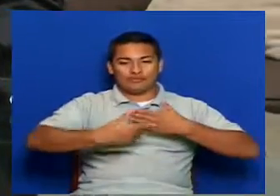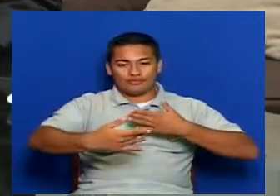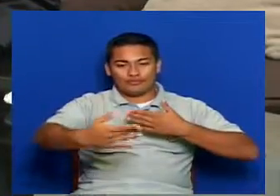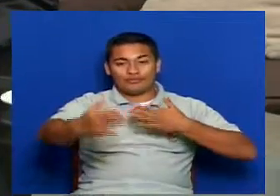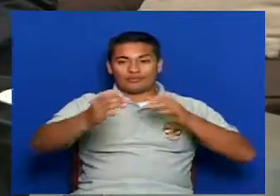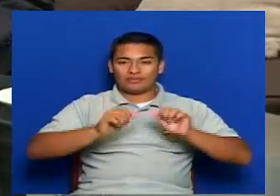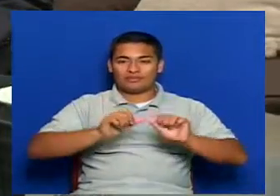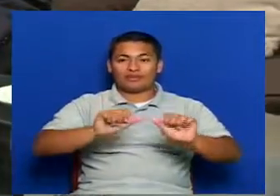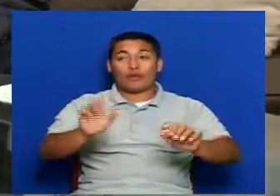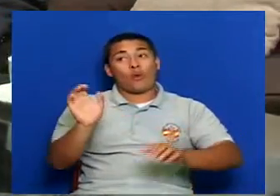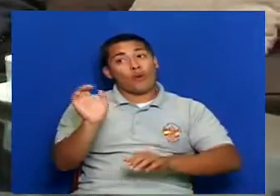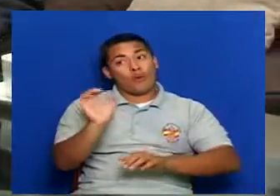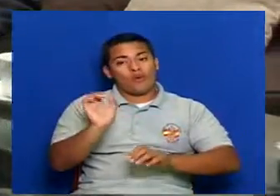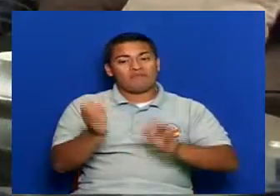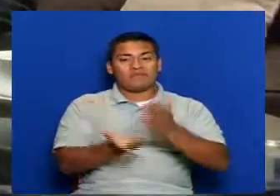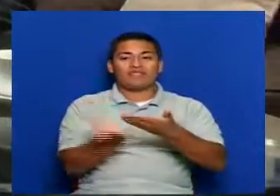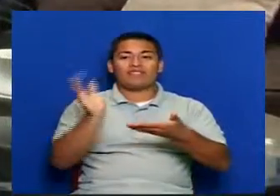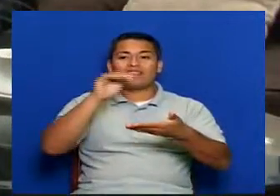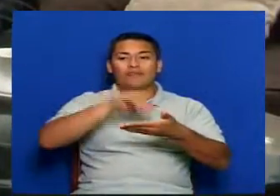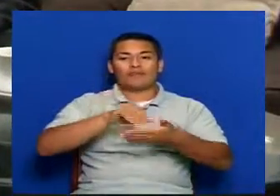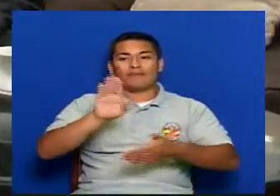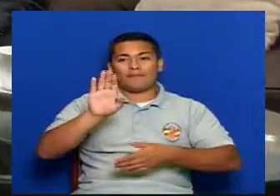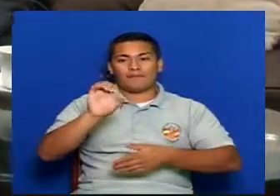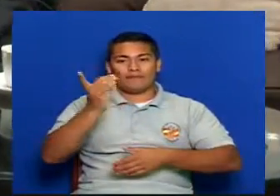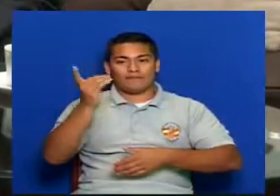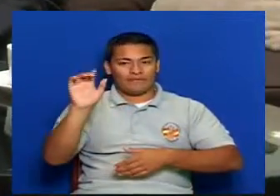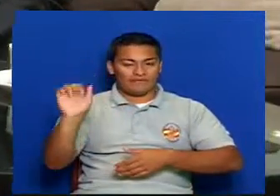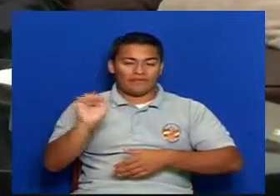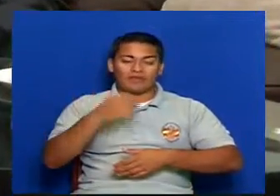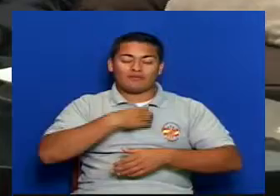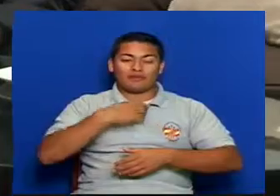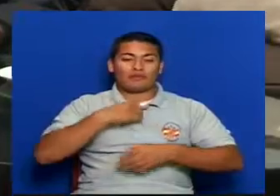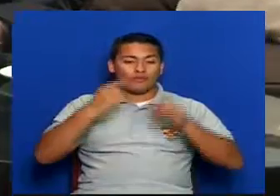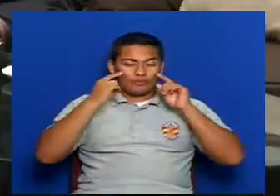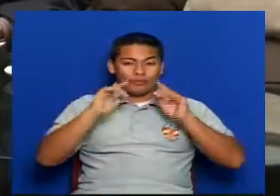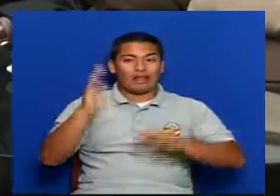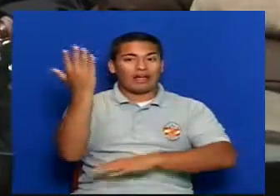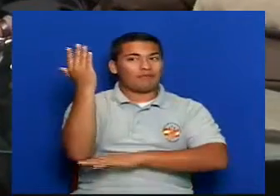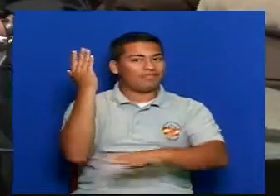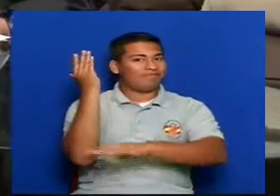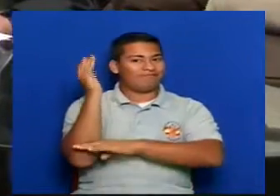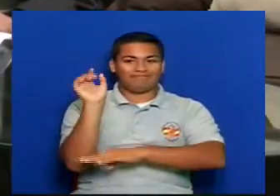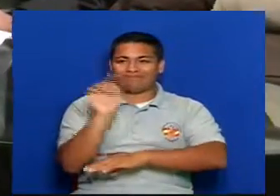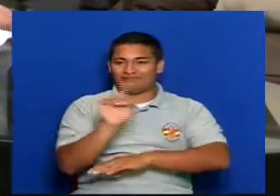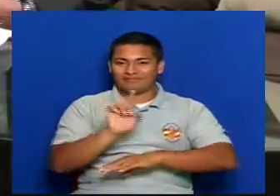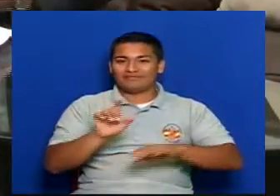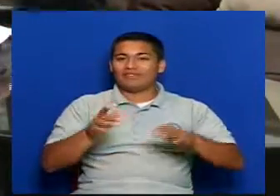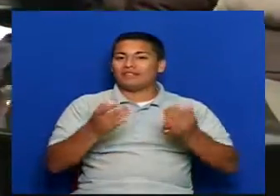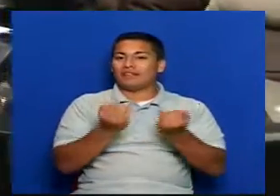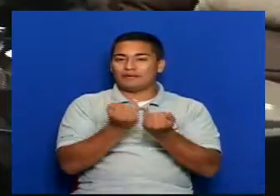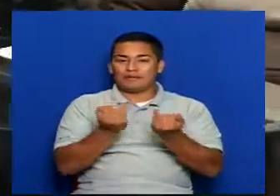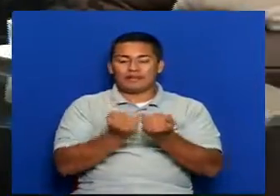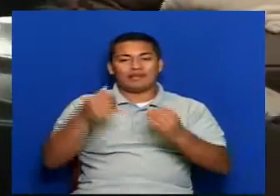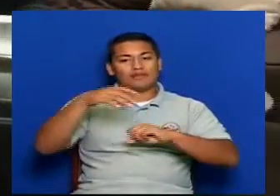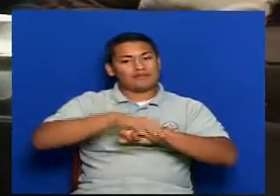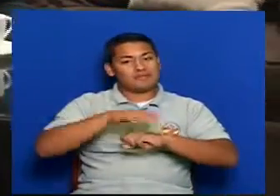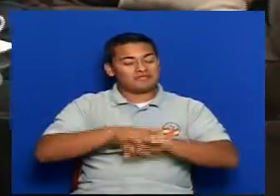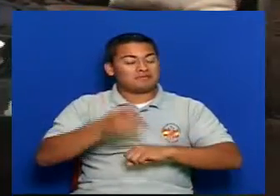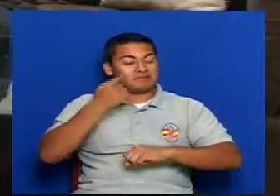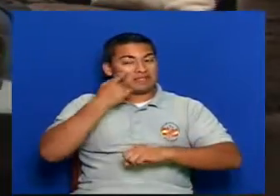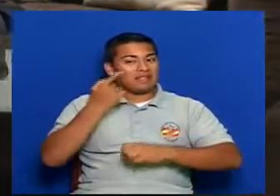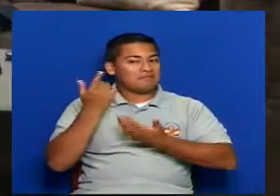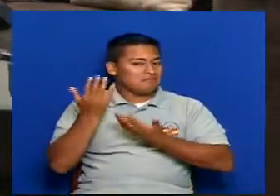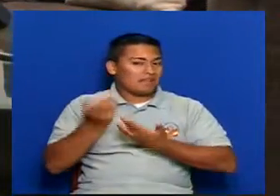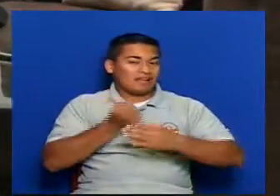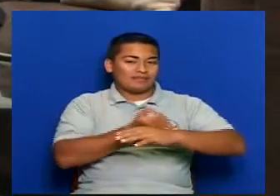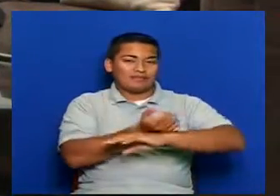una vez más la veda la posición de la comisión hoy va a depender de las recomendaciones que